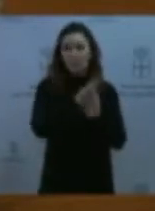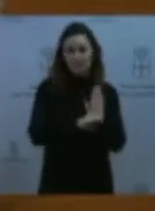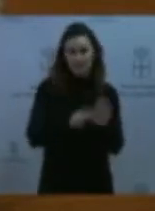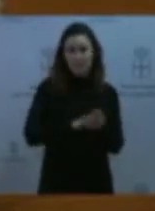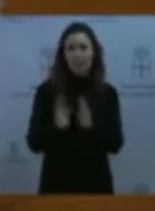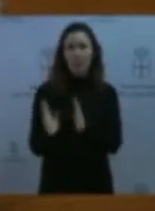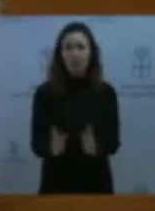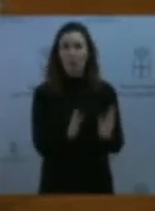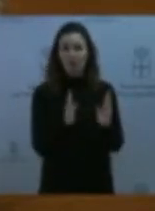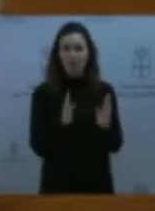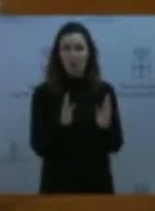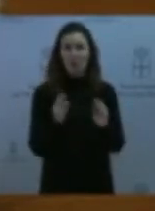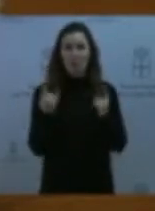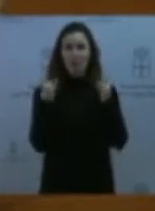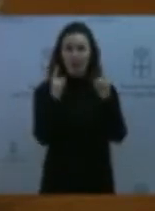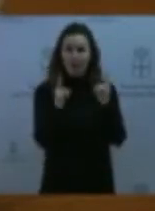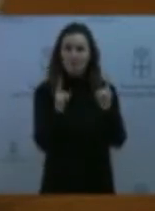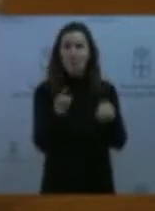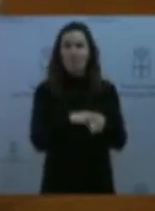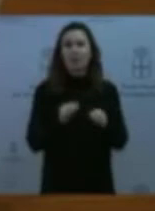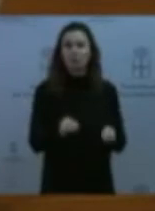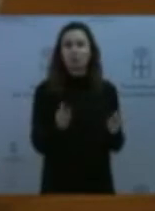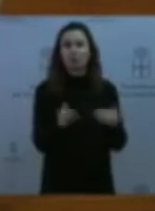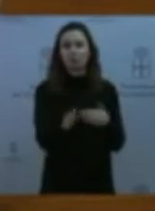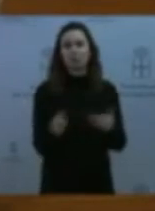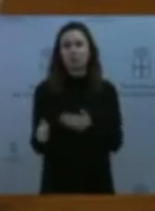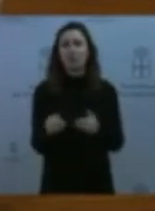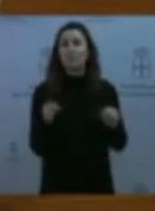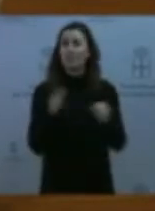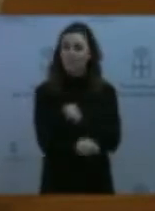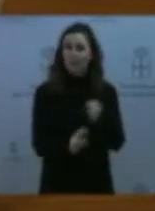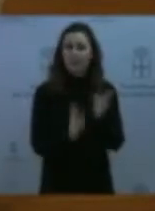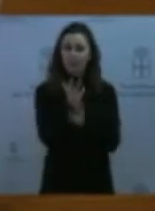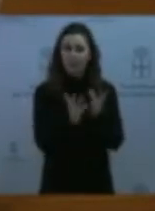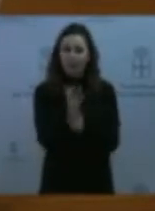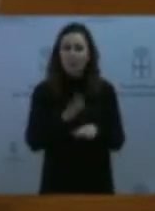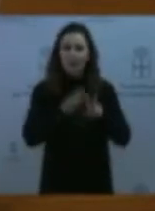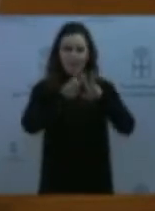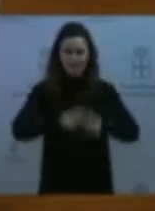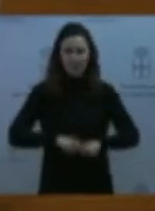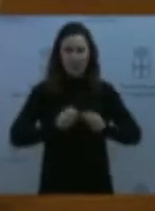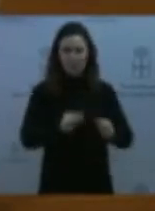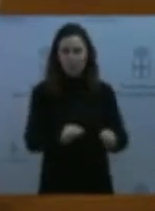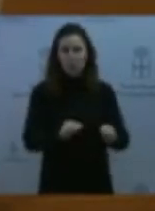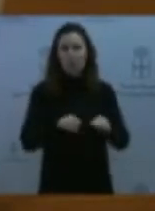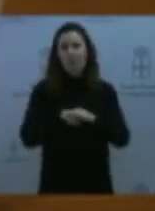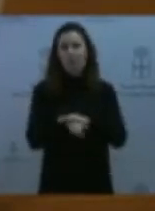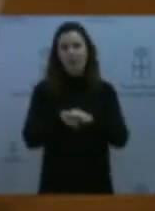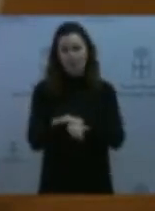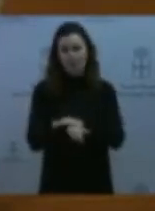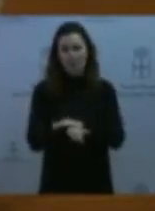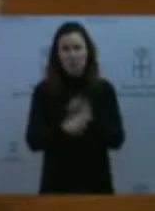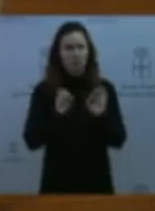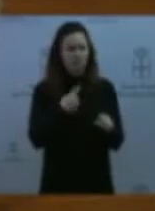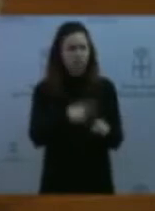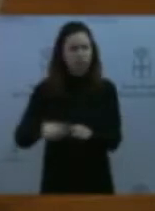parcelaria, en materia de prevención de incendios forestales, de investigación de los mismos, de gestión de los diversos aprovechamientos, en materia de reconocimiento